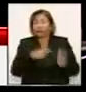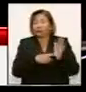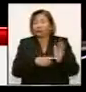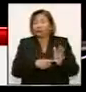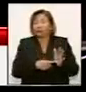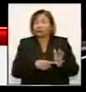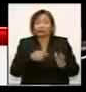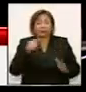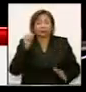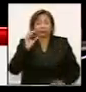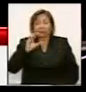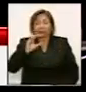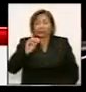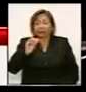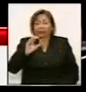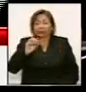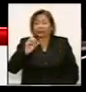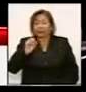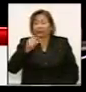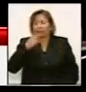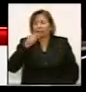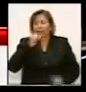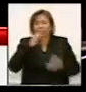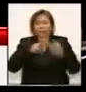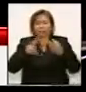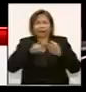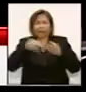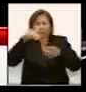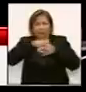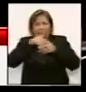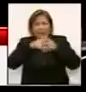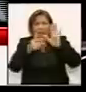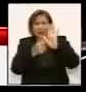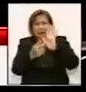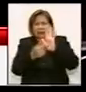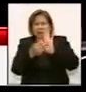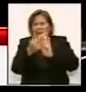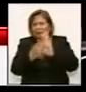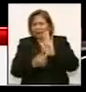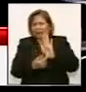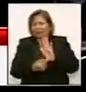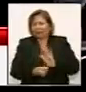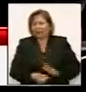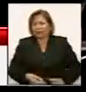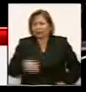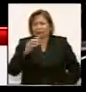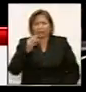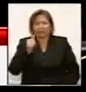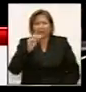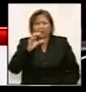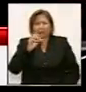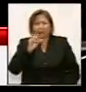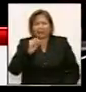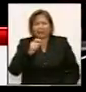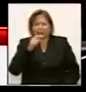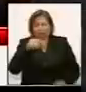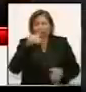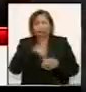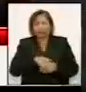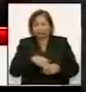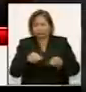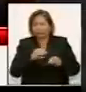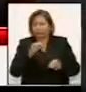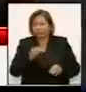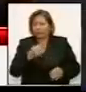ayer el señor Costa, muy alegremente en la televisión, acá están todos los que han votado, todos los que han votado. Yo, Lourdes Acorta, ratifico mi votación en esa